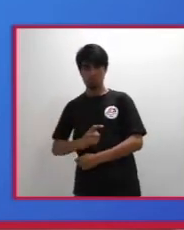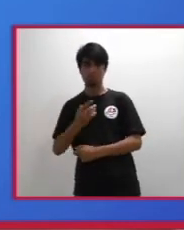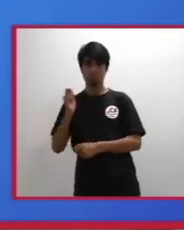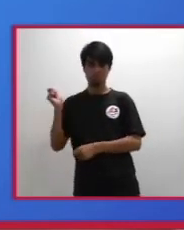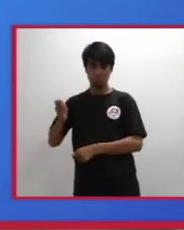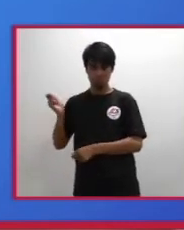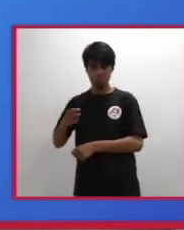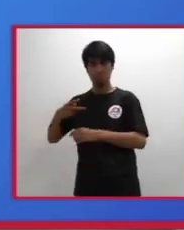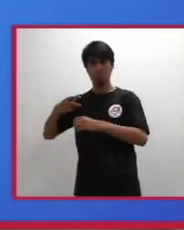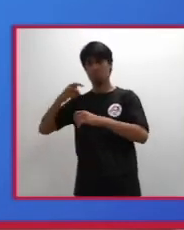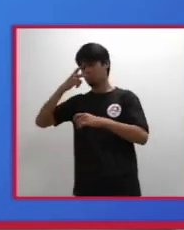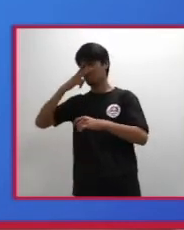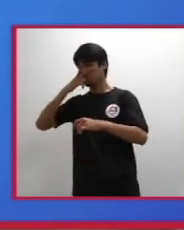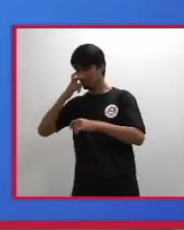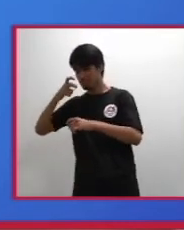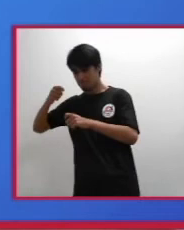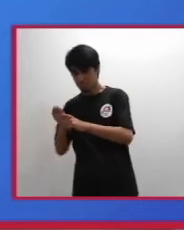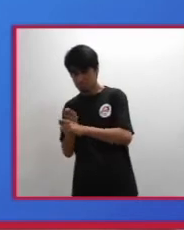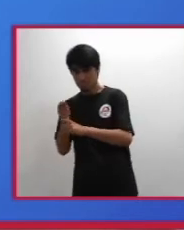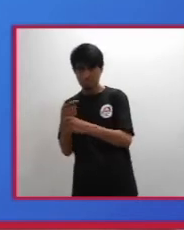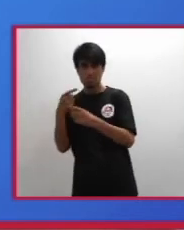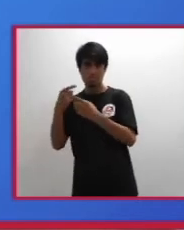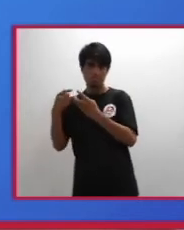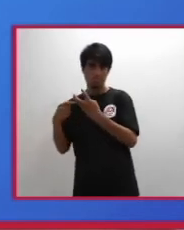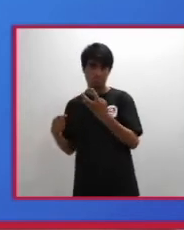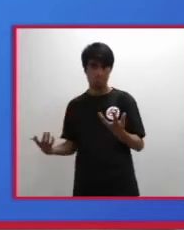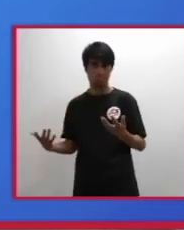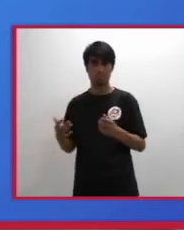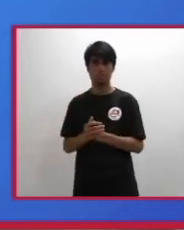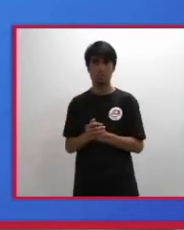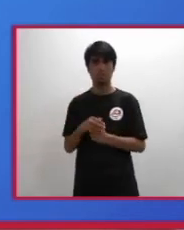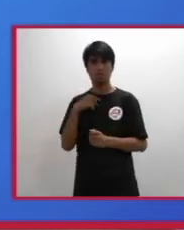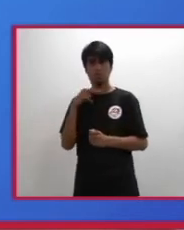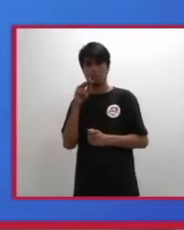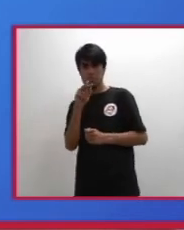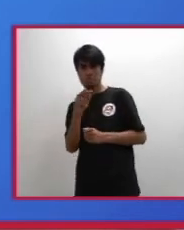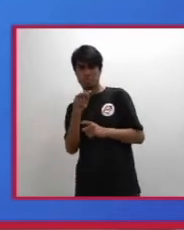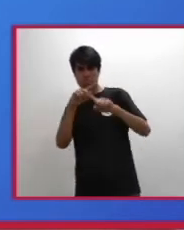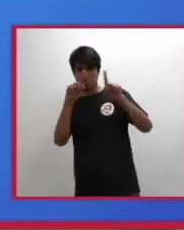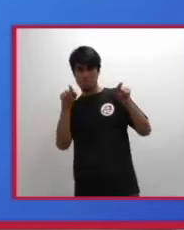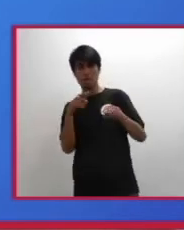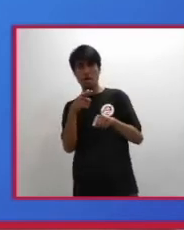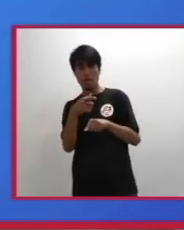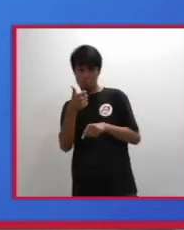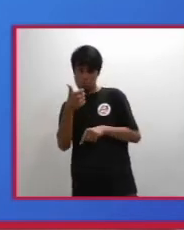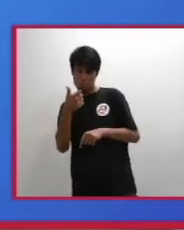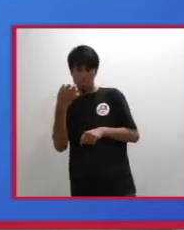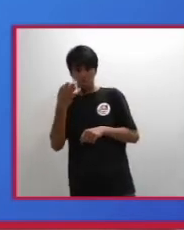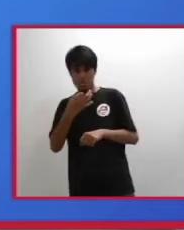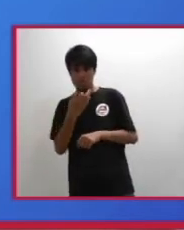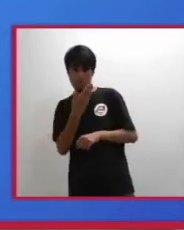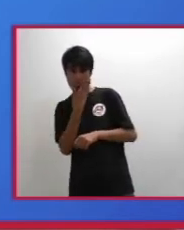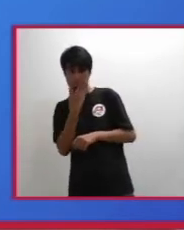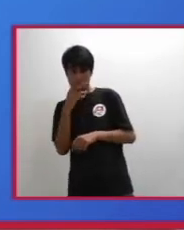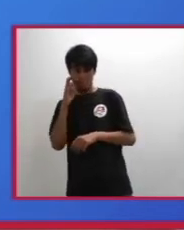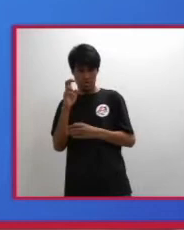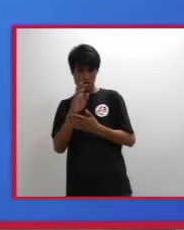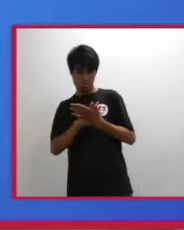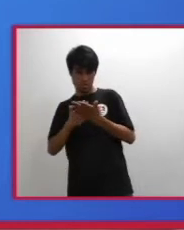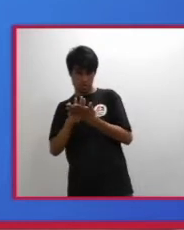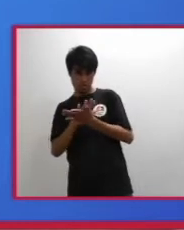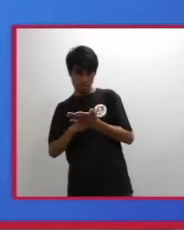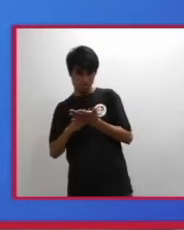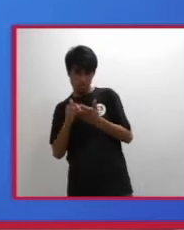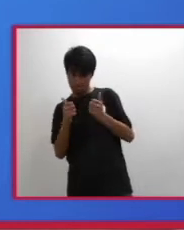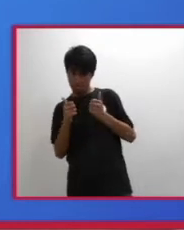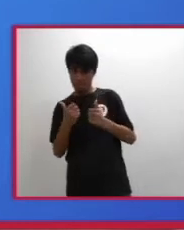pasando. Si bien a primera vista parece muy seguro, nada peligroso, que no